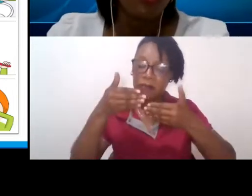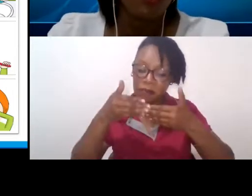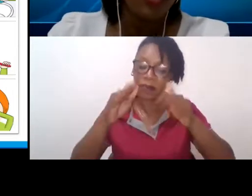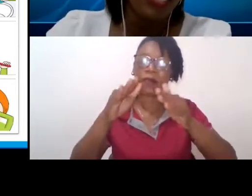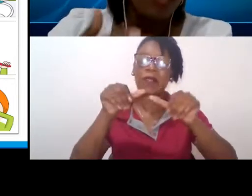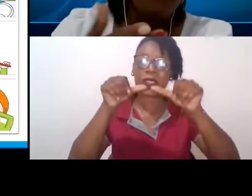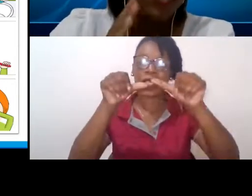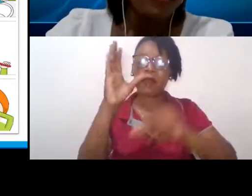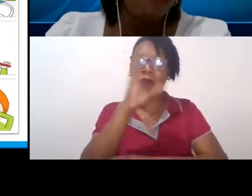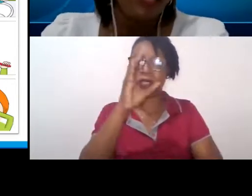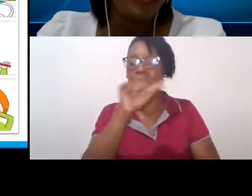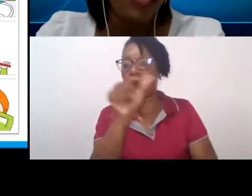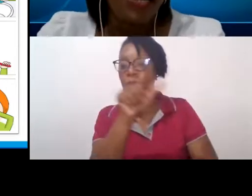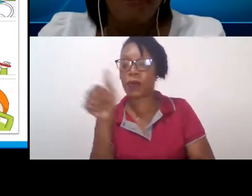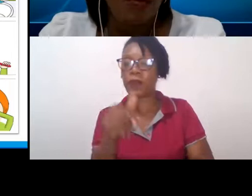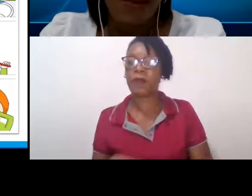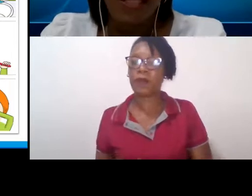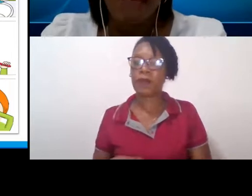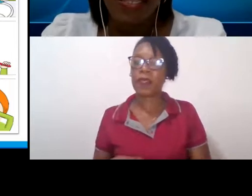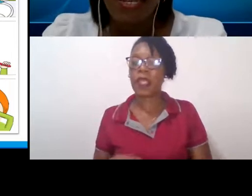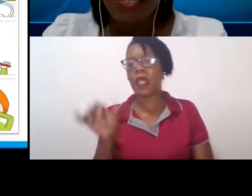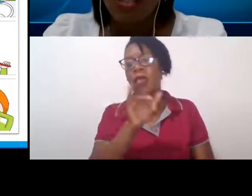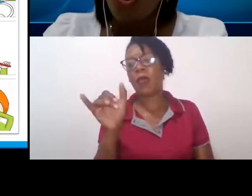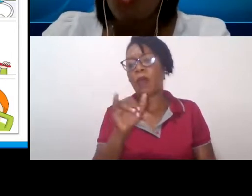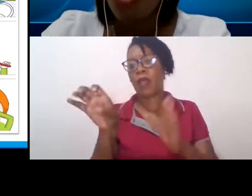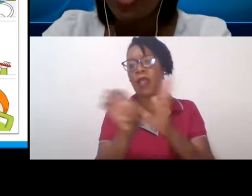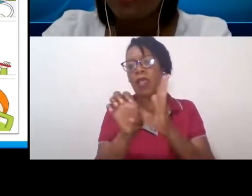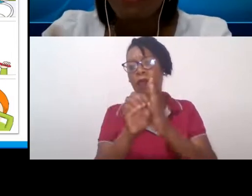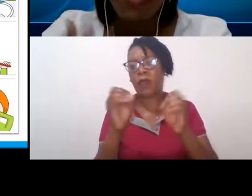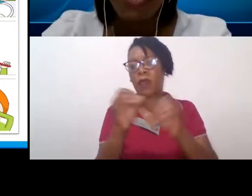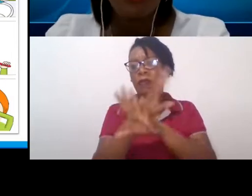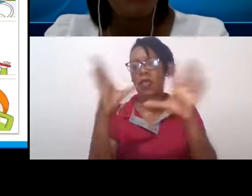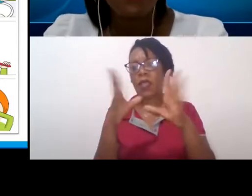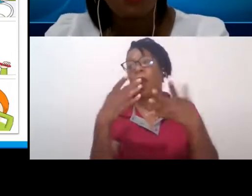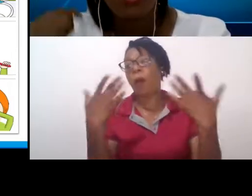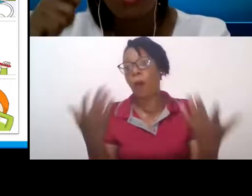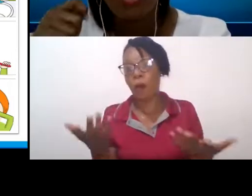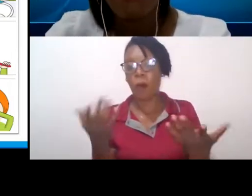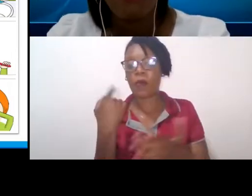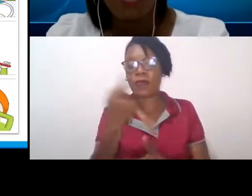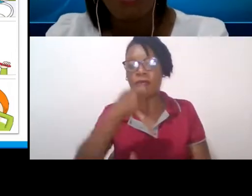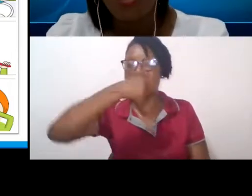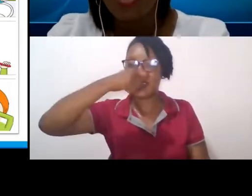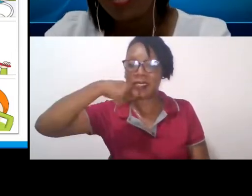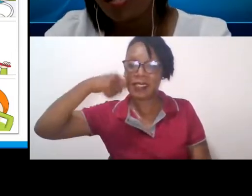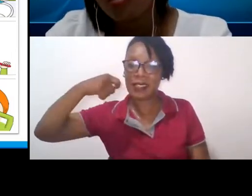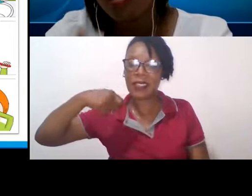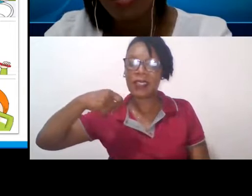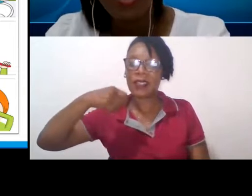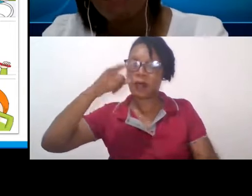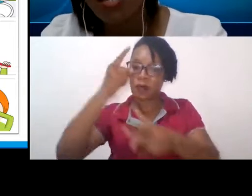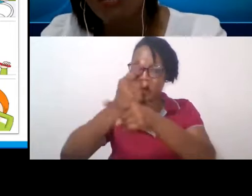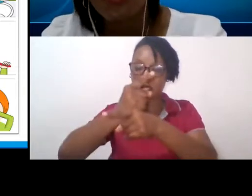buscando el otro. También puede ser, como les dije, el ejemplo para las mañanas o el simple hecho de lavarse los dientes de la forma adecuada. Y